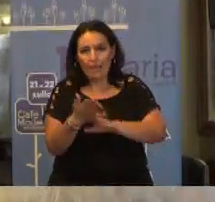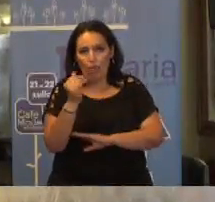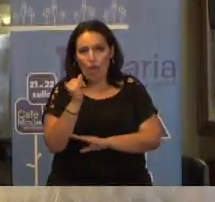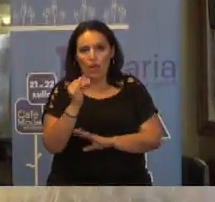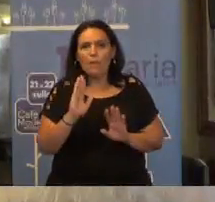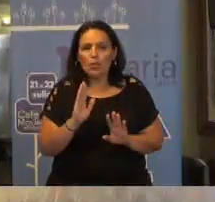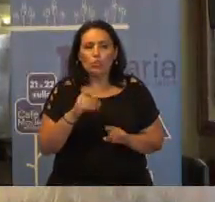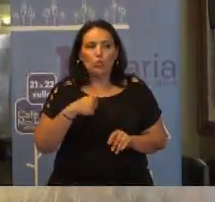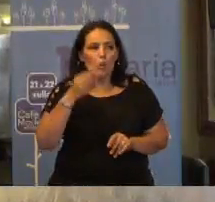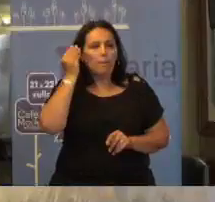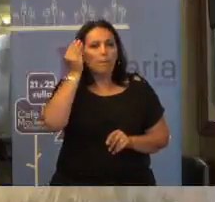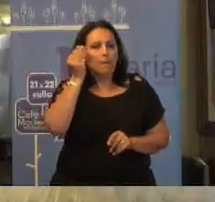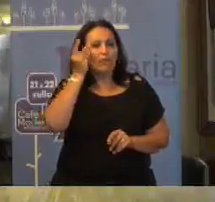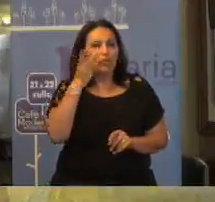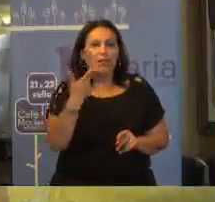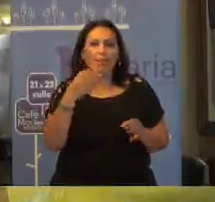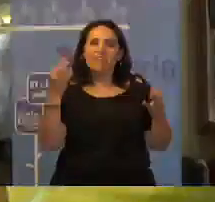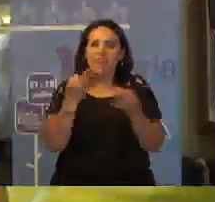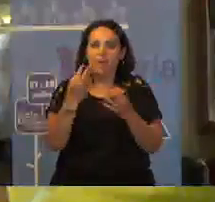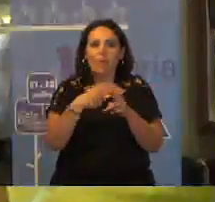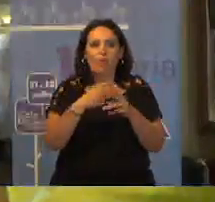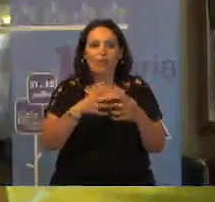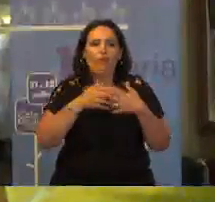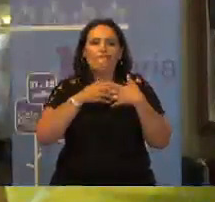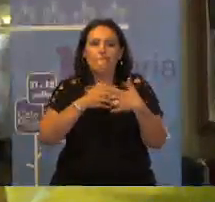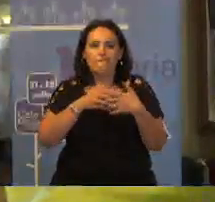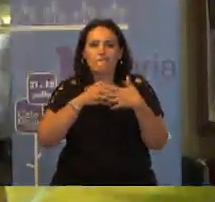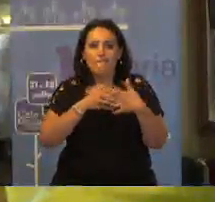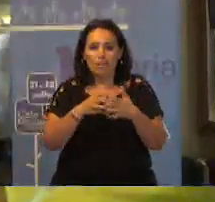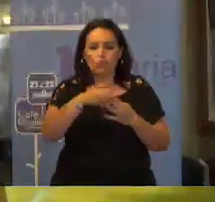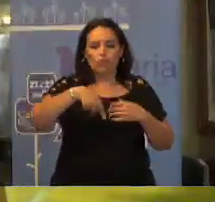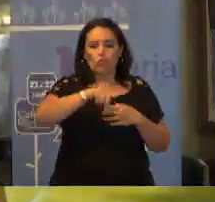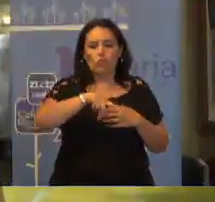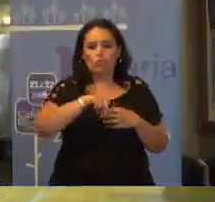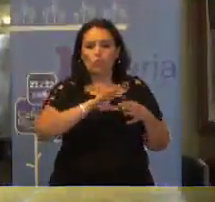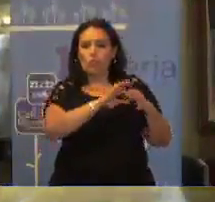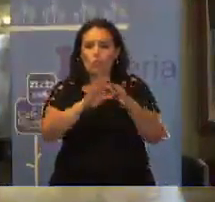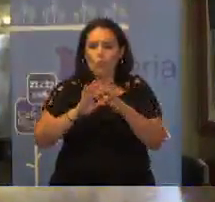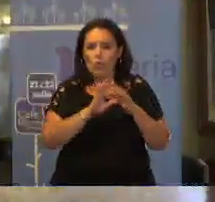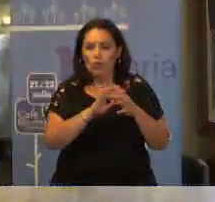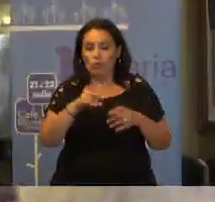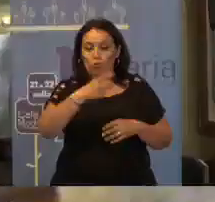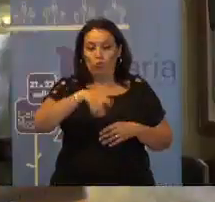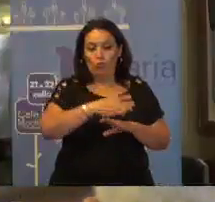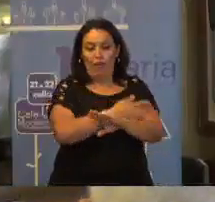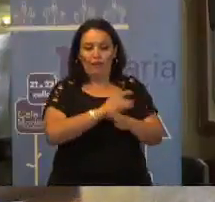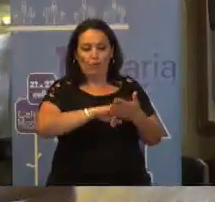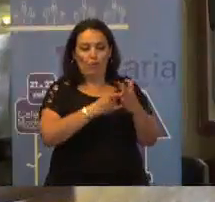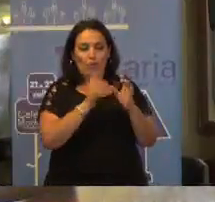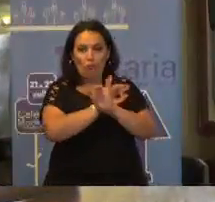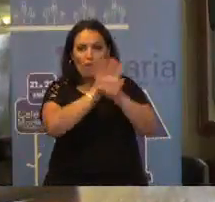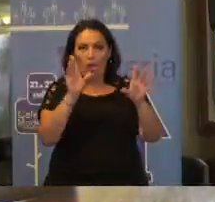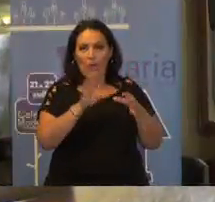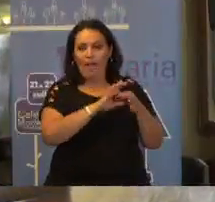dar unha batalla conxunta política, sobre todo, non? É dicir, temos que ter claras as cousas, un proxecto, pero dar a batalla políticamente